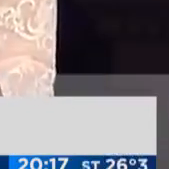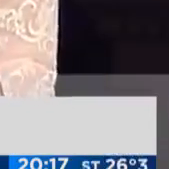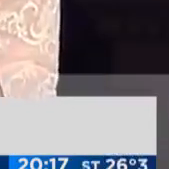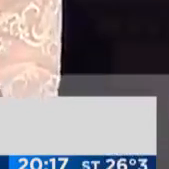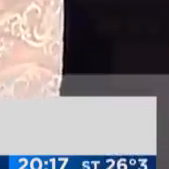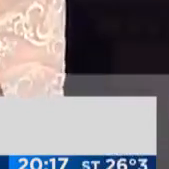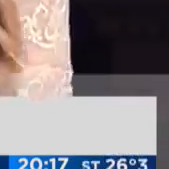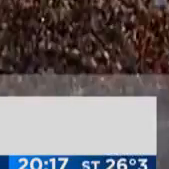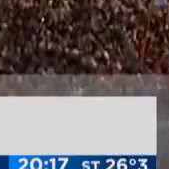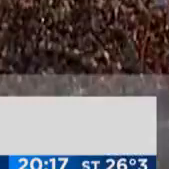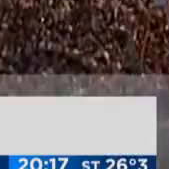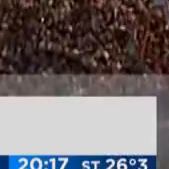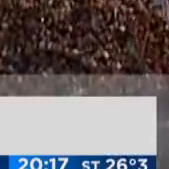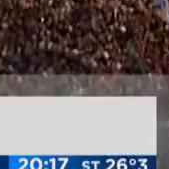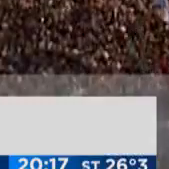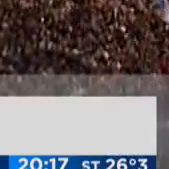elecciones presidenciales